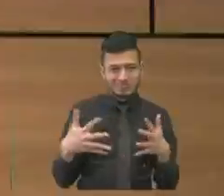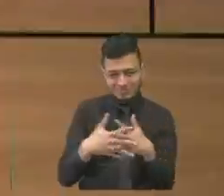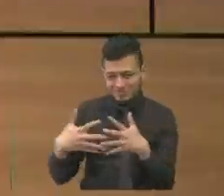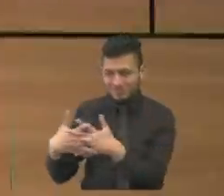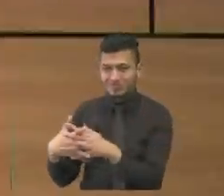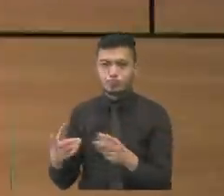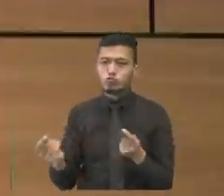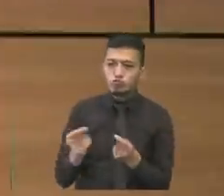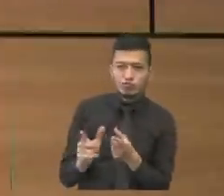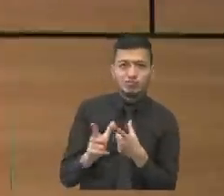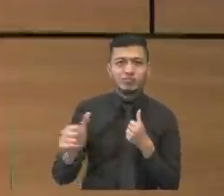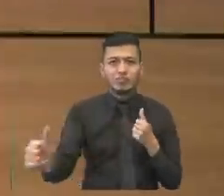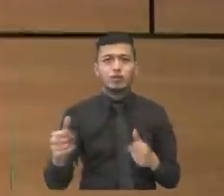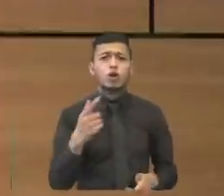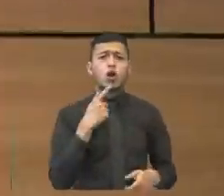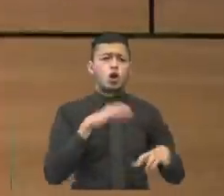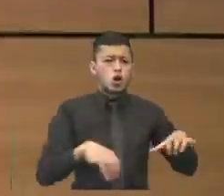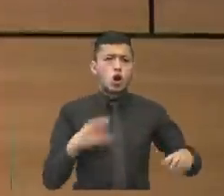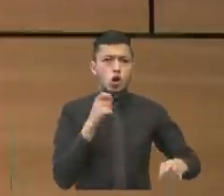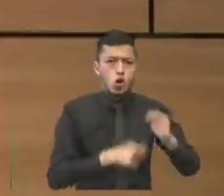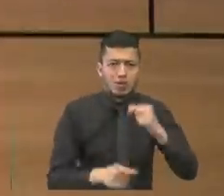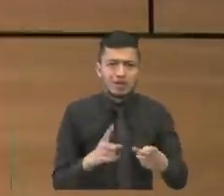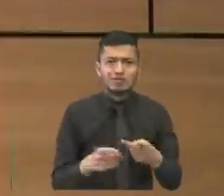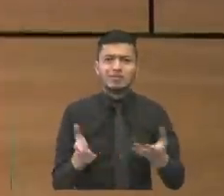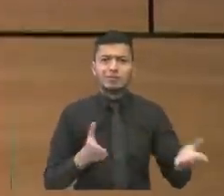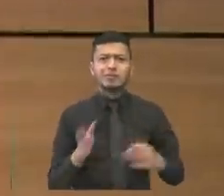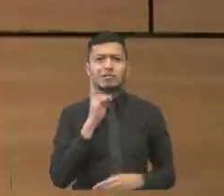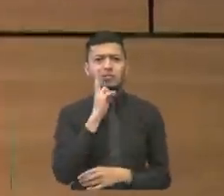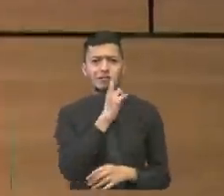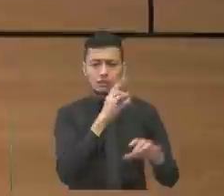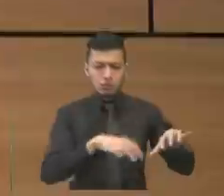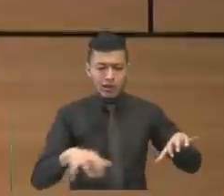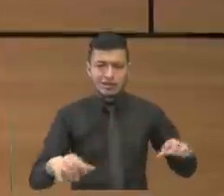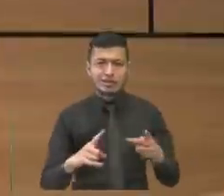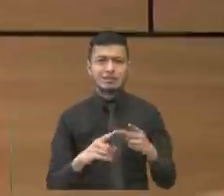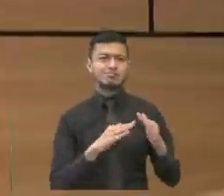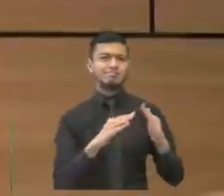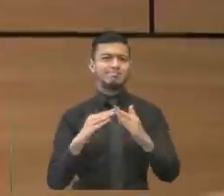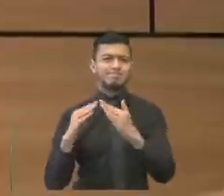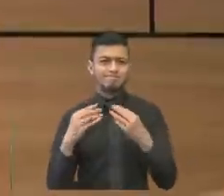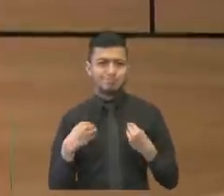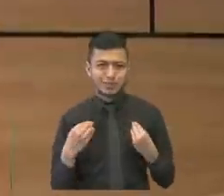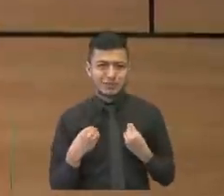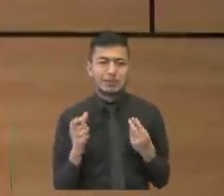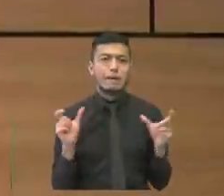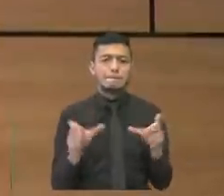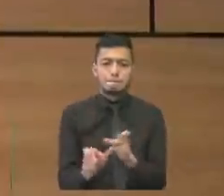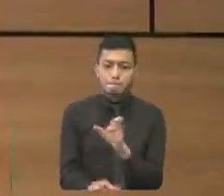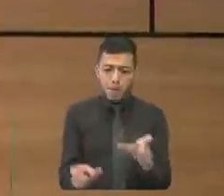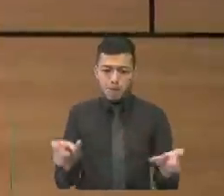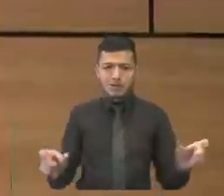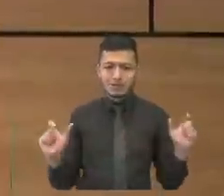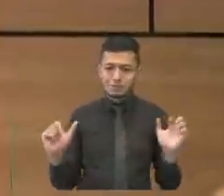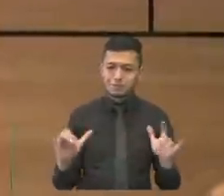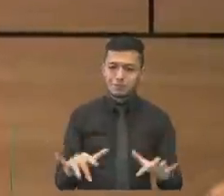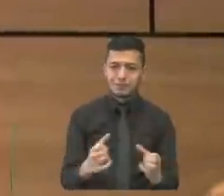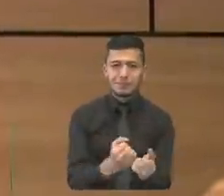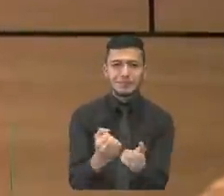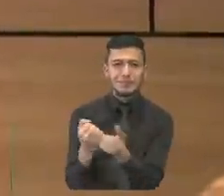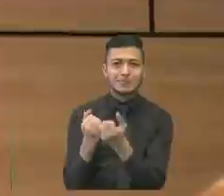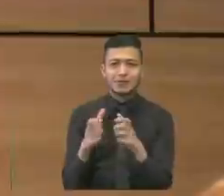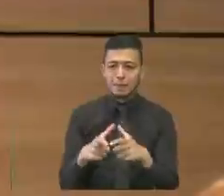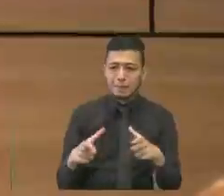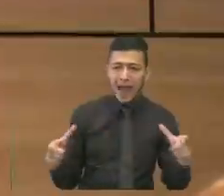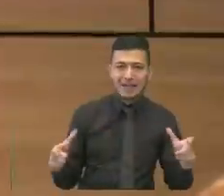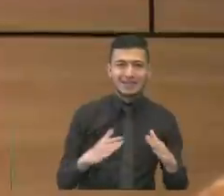comercio, servicios, restaurantes. Hay mucha más vivienda, ¿no? Hay mucha más densidad de vivienda y de